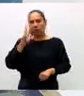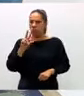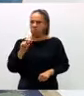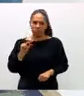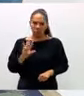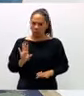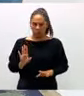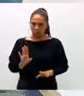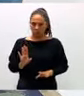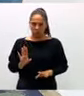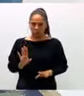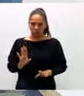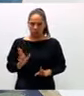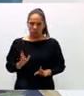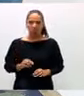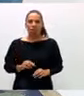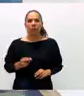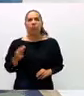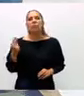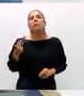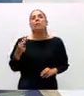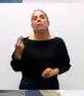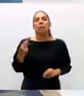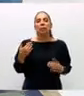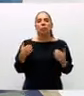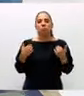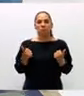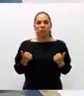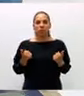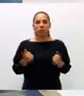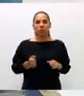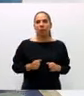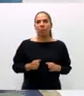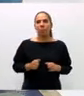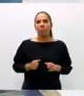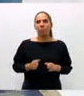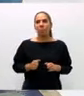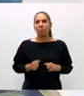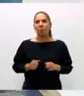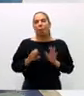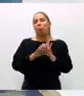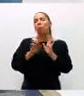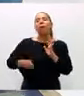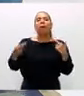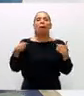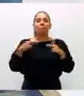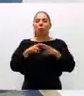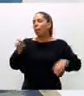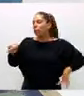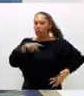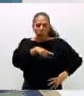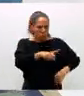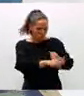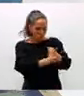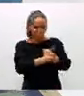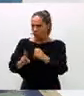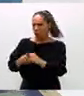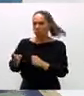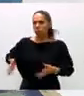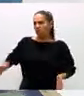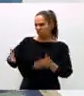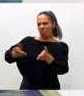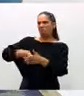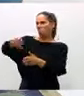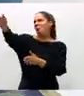donde cuando ven los docentes que hay un conflicto, los mandan a la sala de mediación, como si fuera mandarlos a